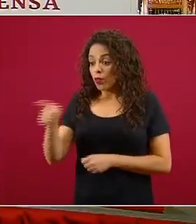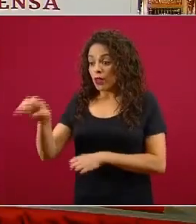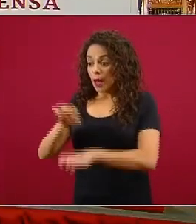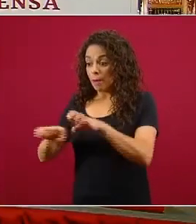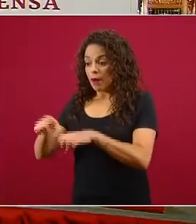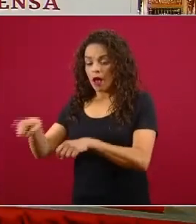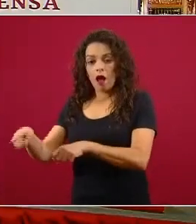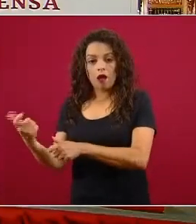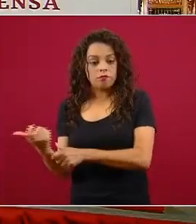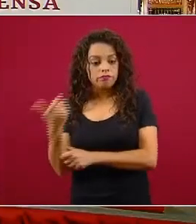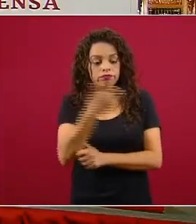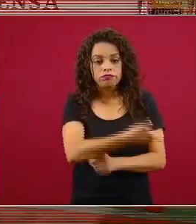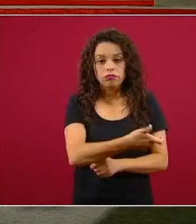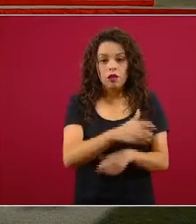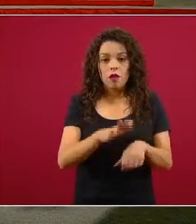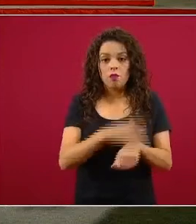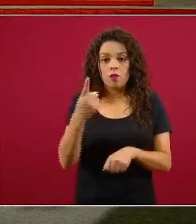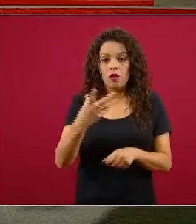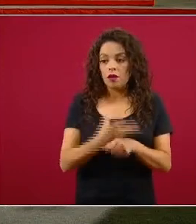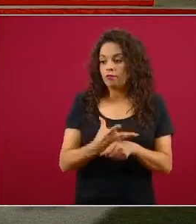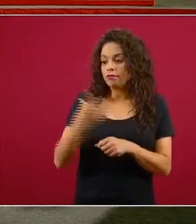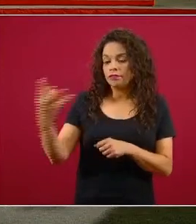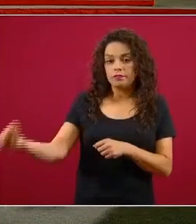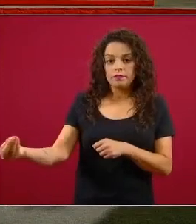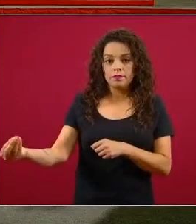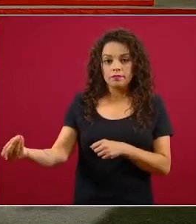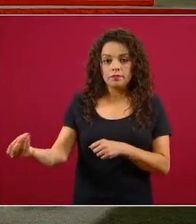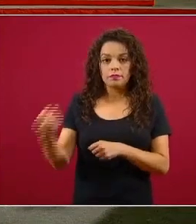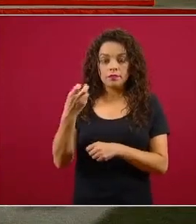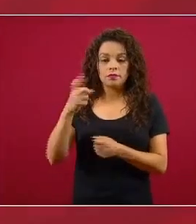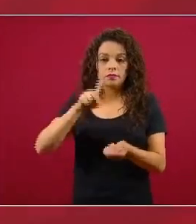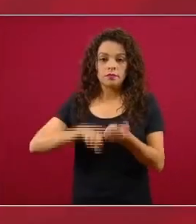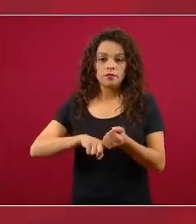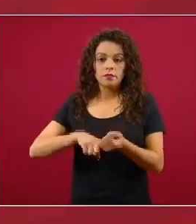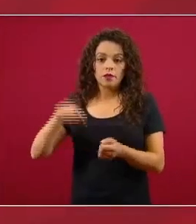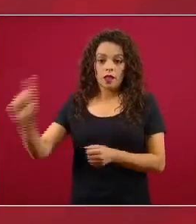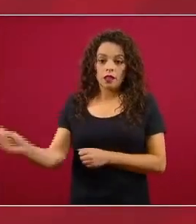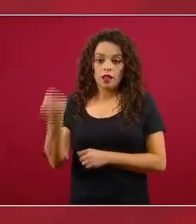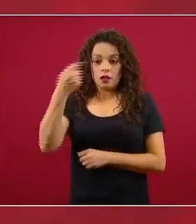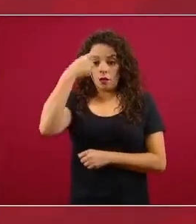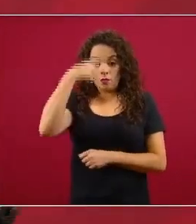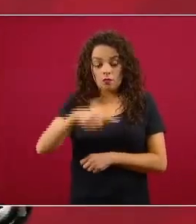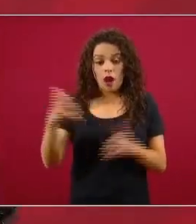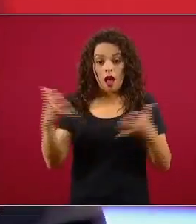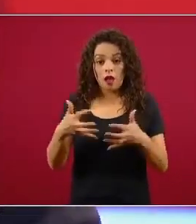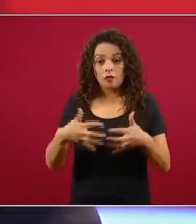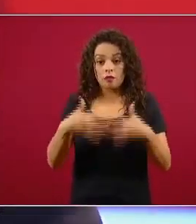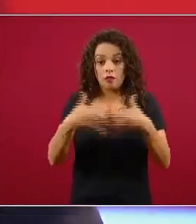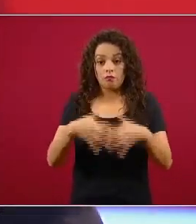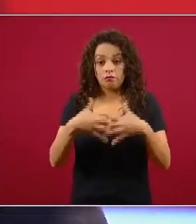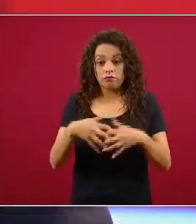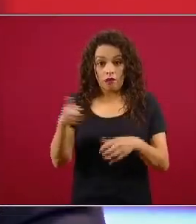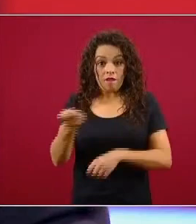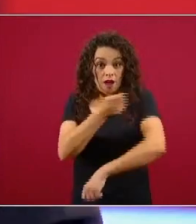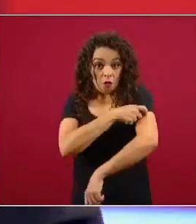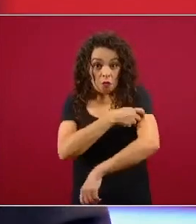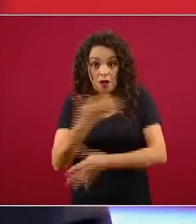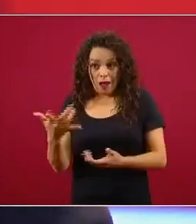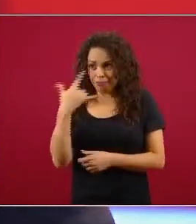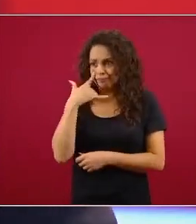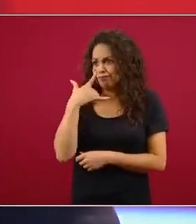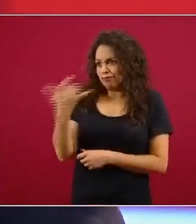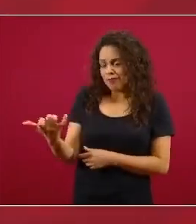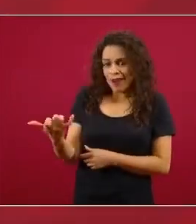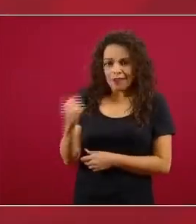da por la patente que tiene de la tecnología de fabricación de la vacuna. Qué curioso, ¿no? Pero así